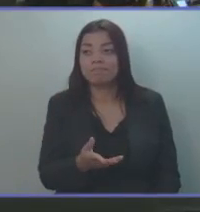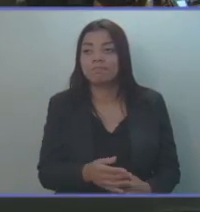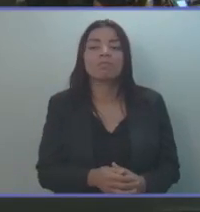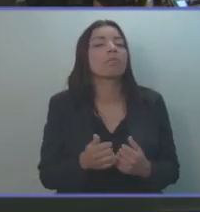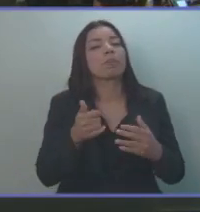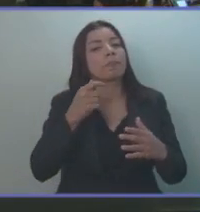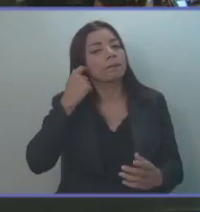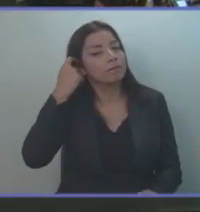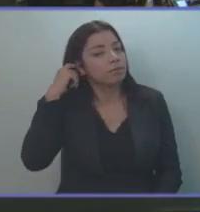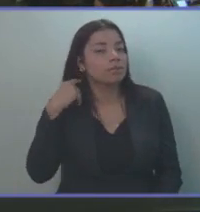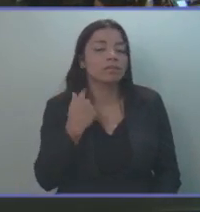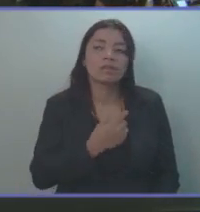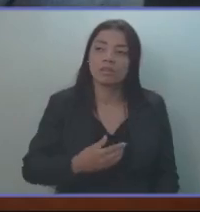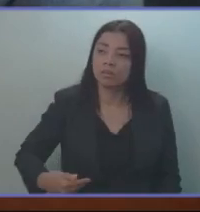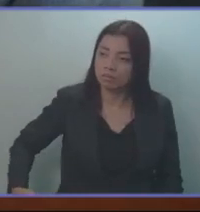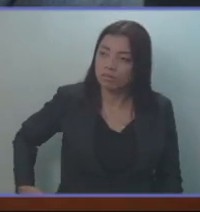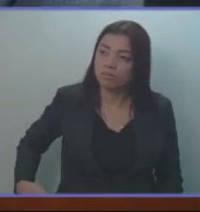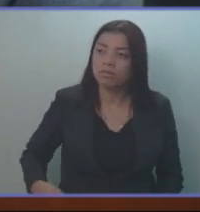Gracias, señor presidente.